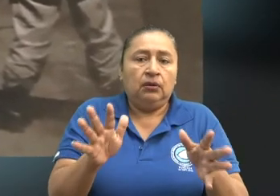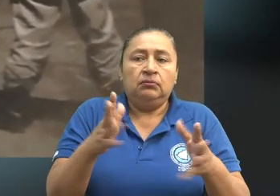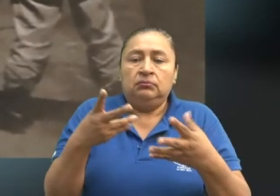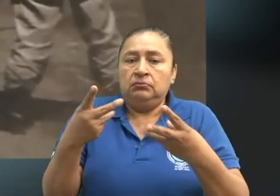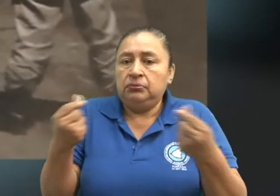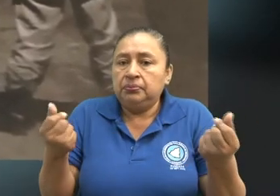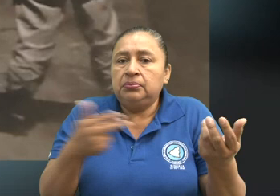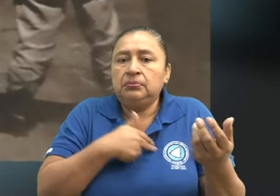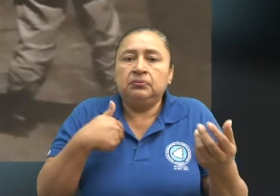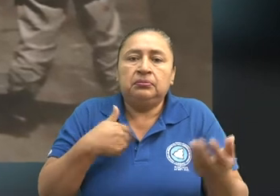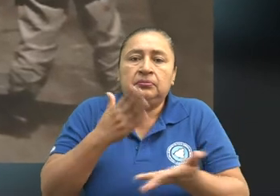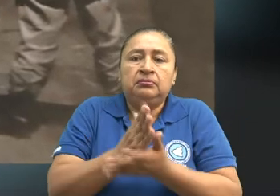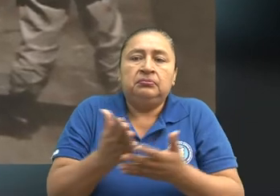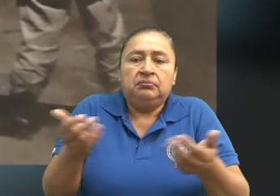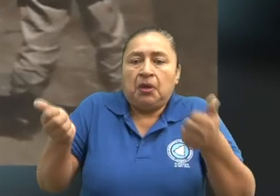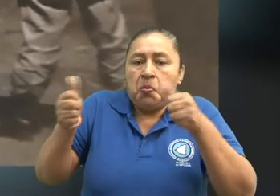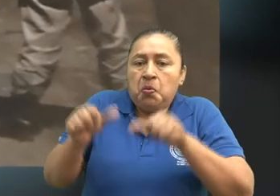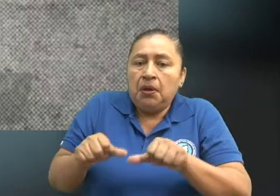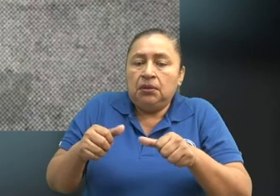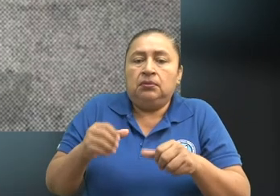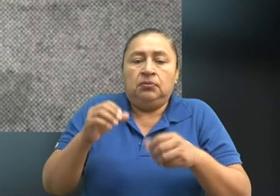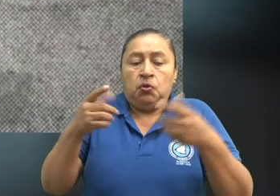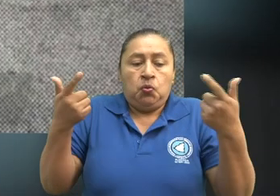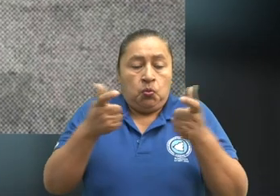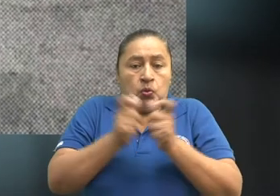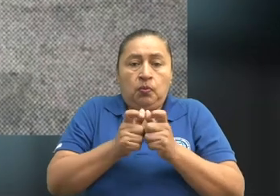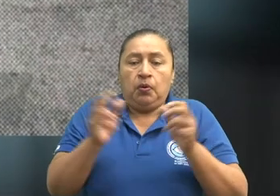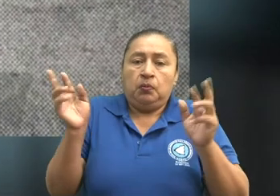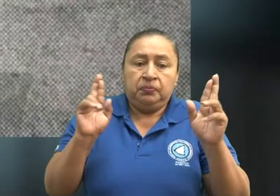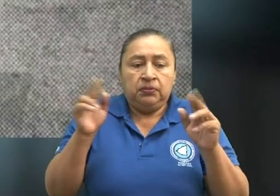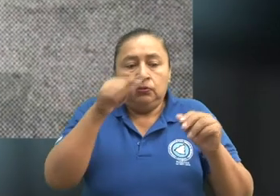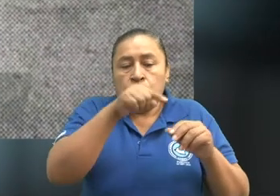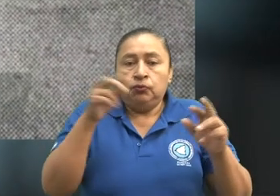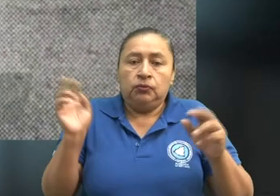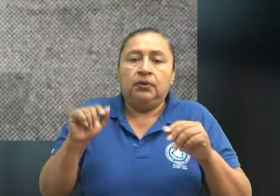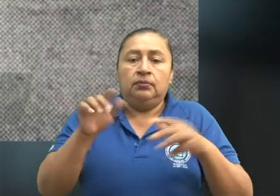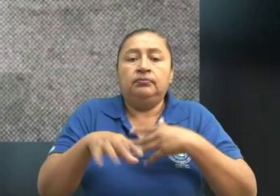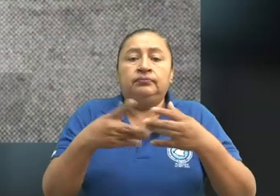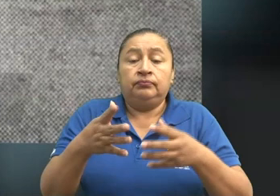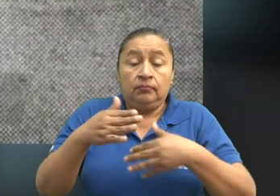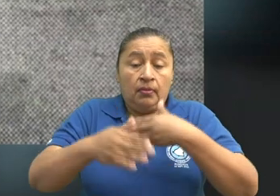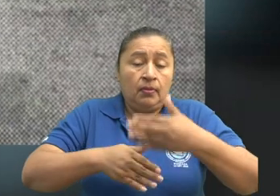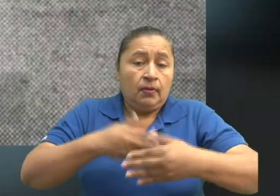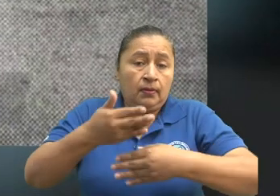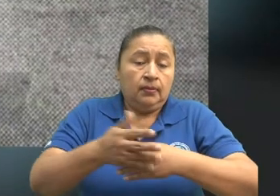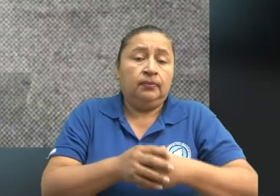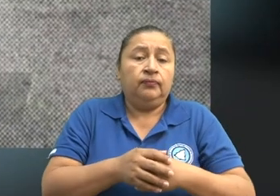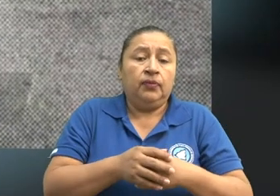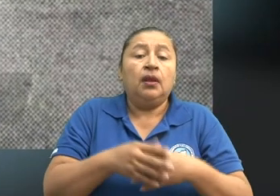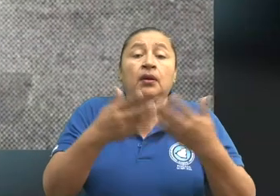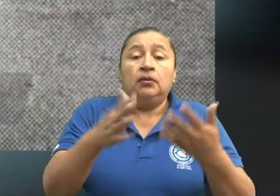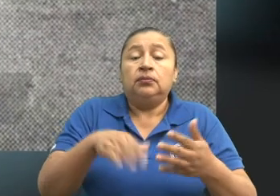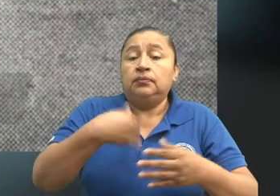es decir, y se estableció un pacto entre las oligarquías y se creó un gobierno también. Sí, después de